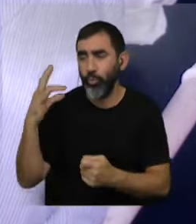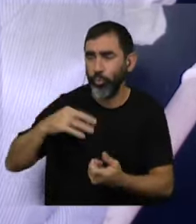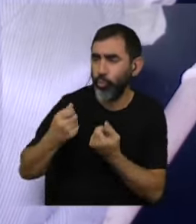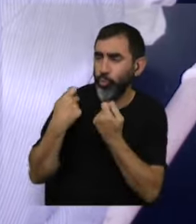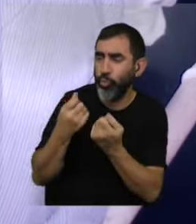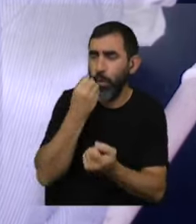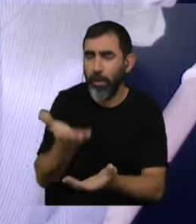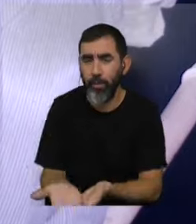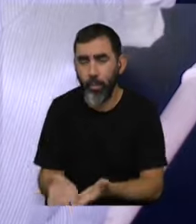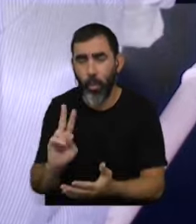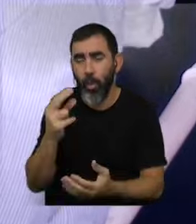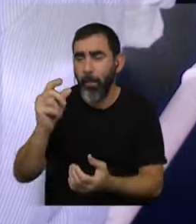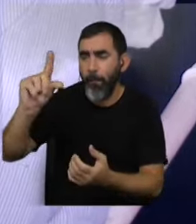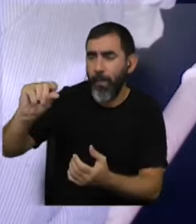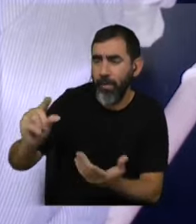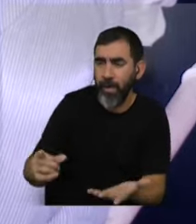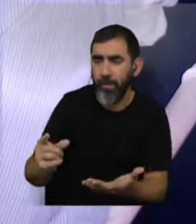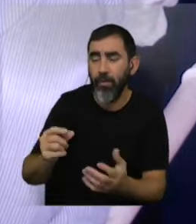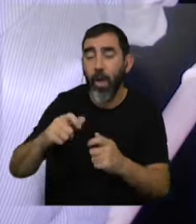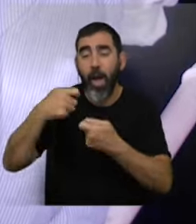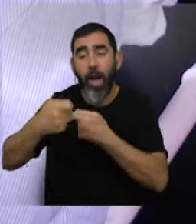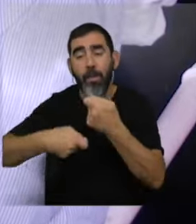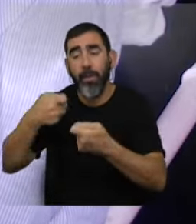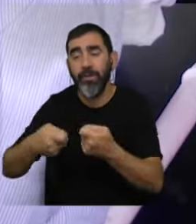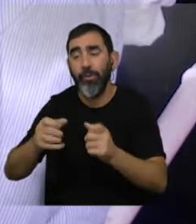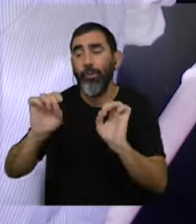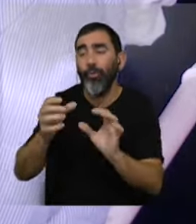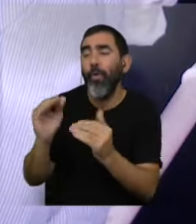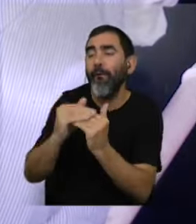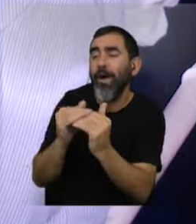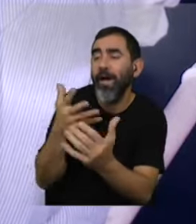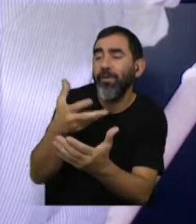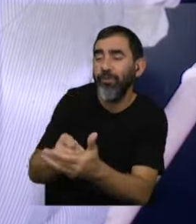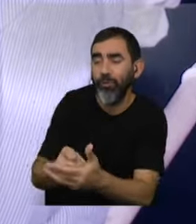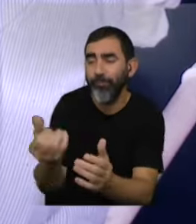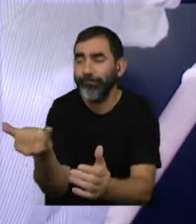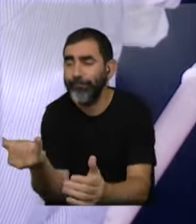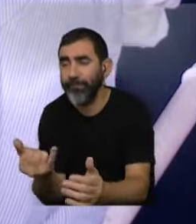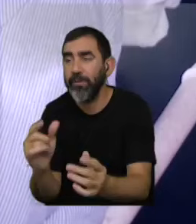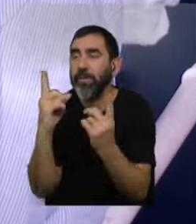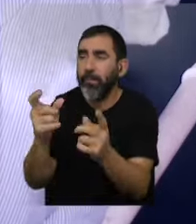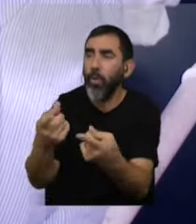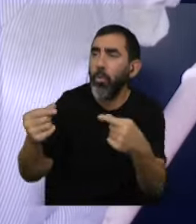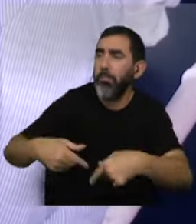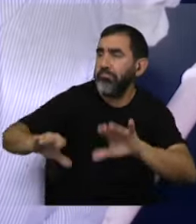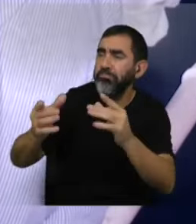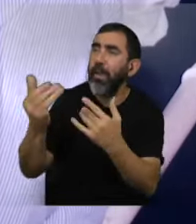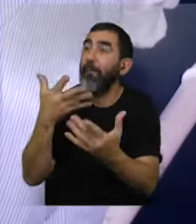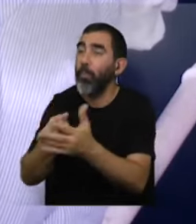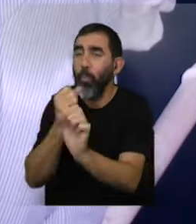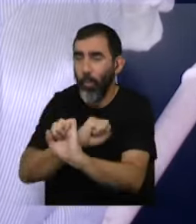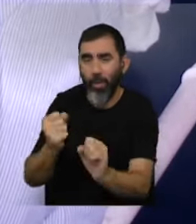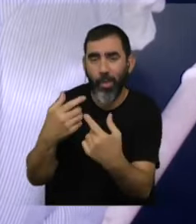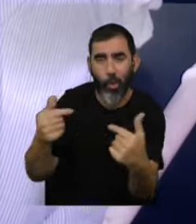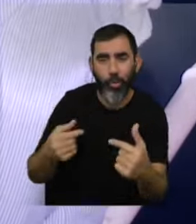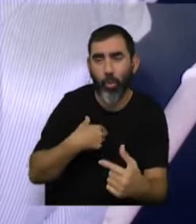sueldo quiero que Uruguay sea más barato quiero ir al almacén y que no solamente me alcance para lo que necesito comprar sino que también me pueda